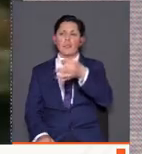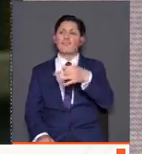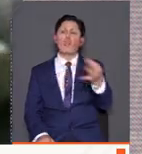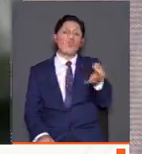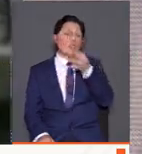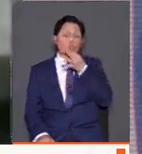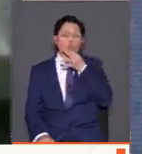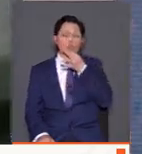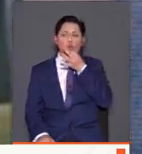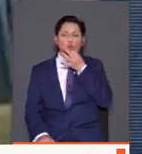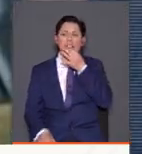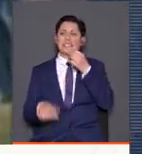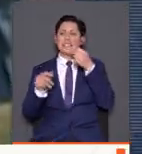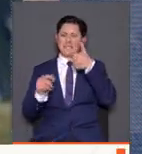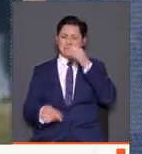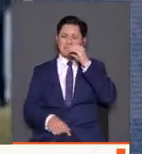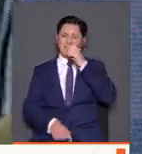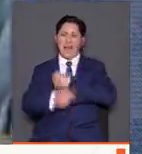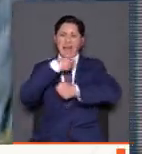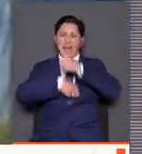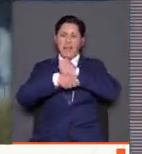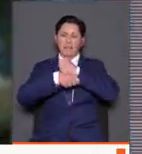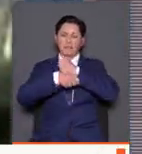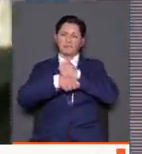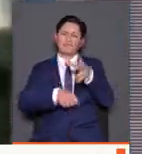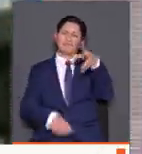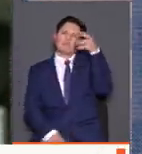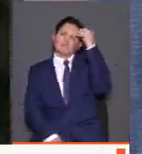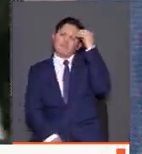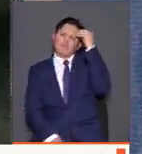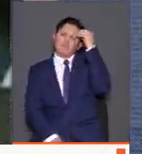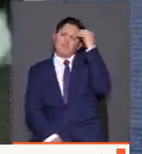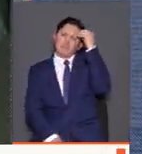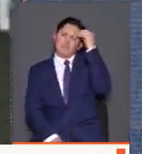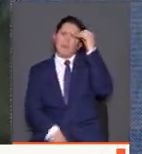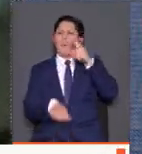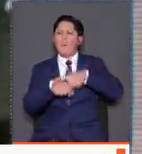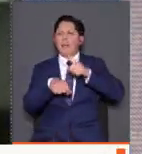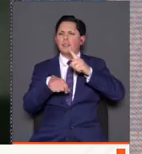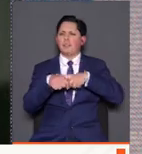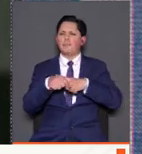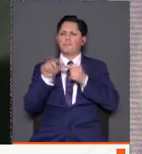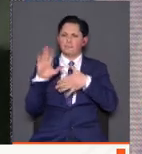hace 6 décadas, dejando en la memoria tantos, tantos momentos.